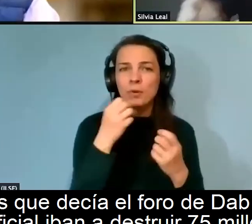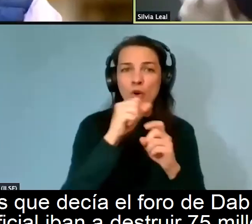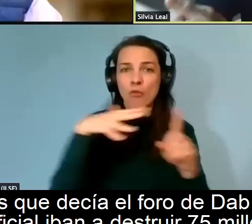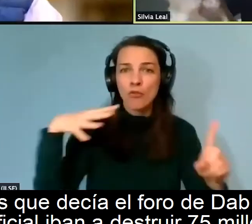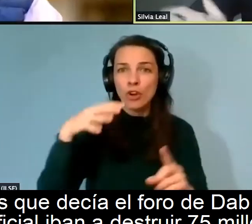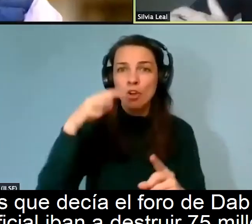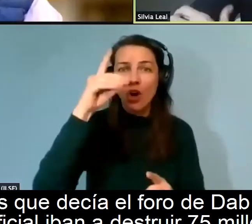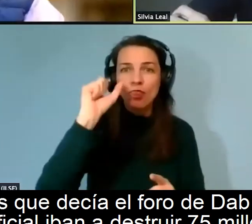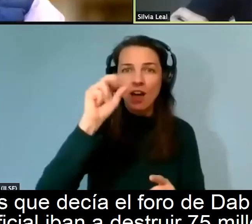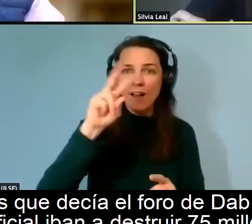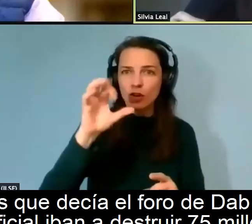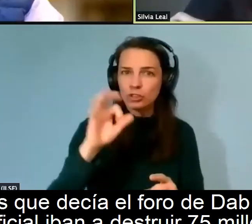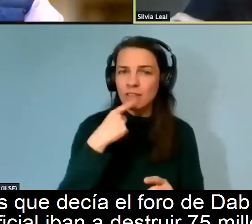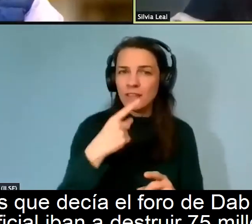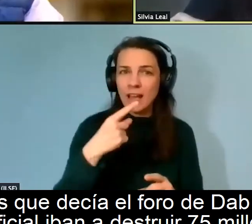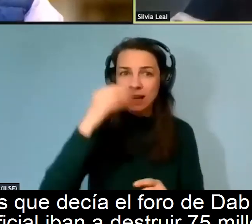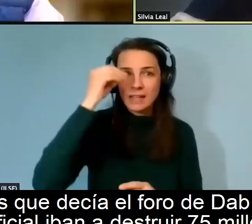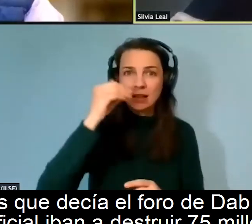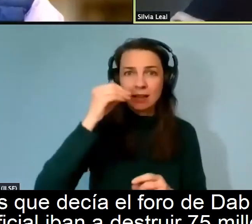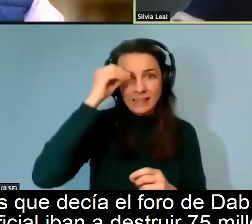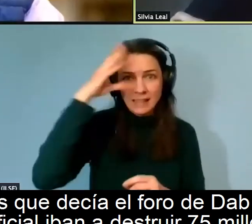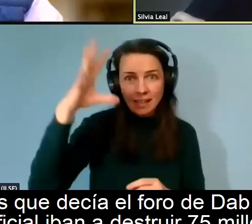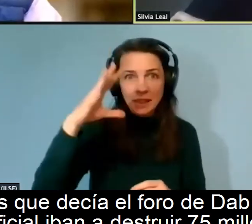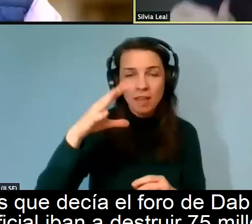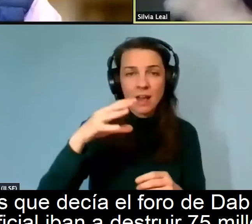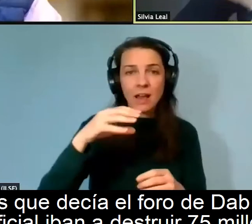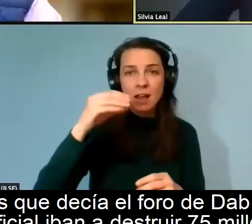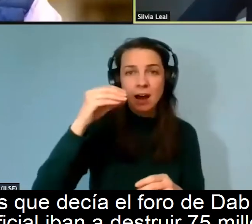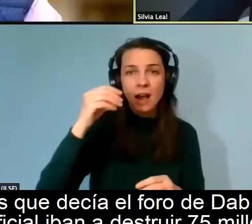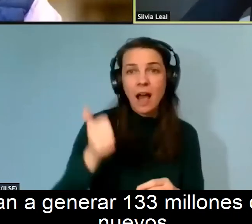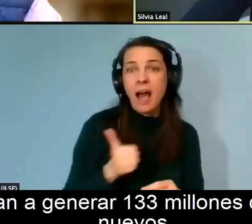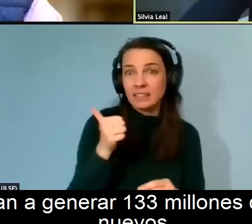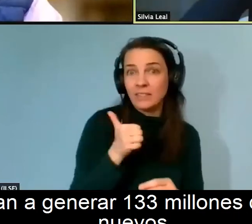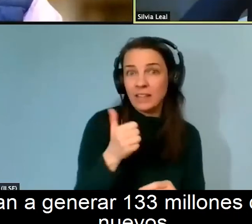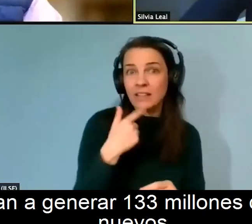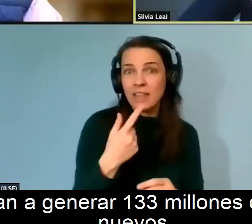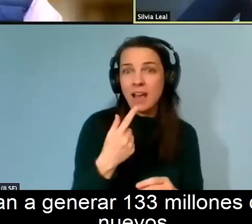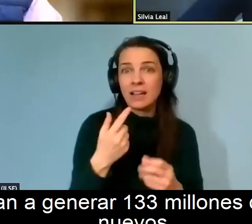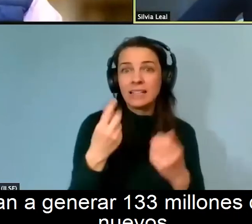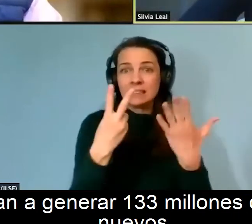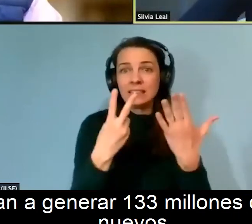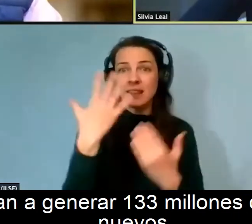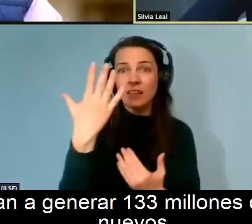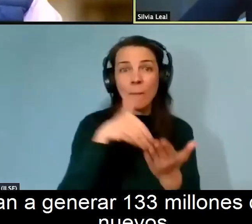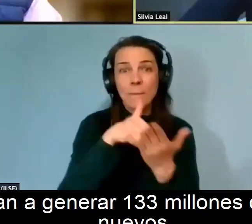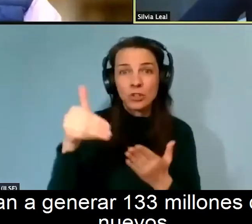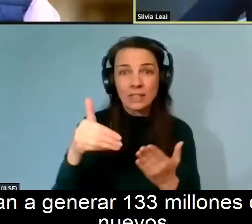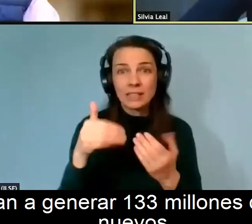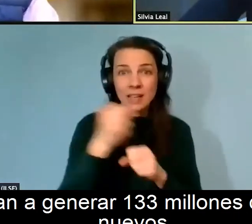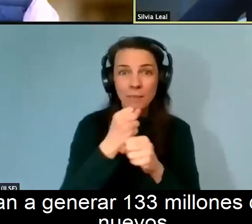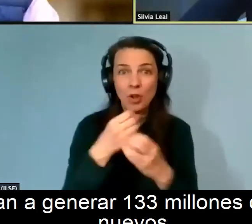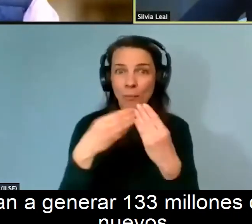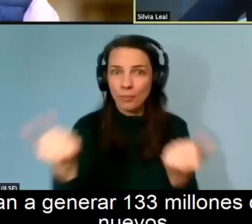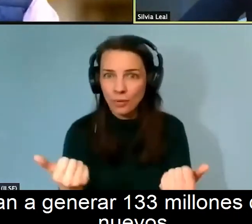la robótica y la inteligencia artificial iban a destruir 75 millones de empleos y ahí se acababan las noticias. Pero decían en el mismo informe que iban a